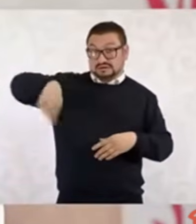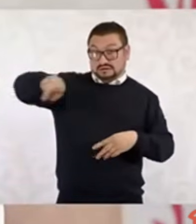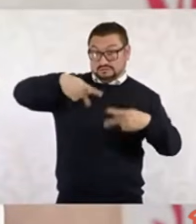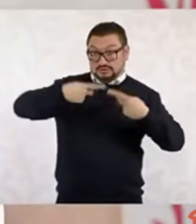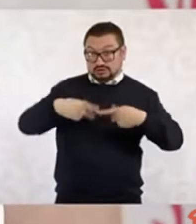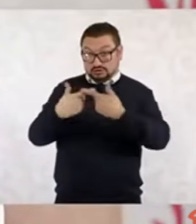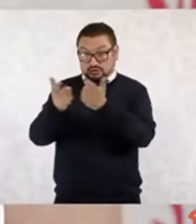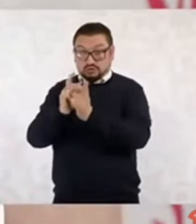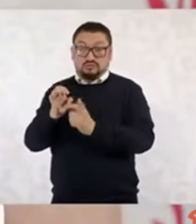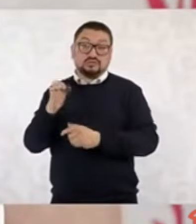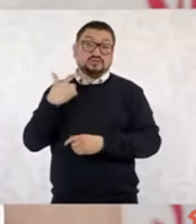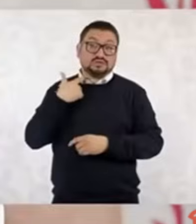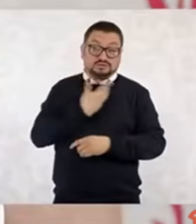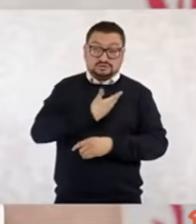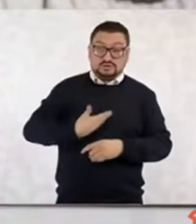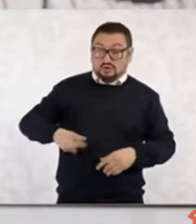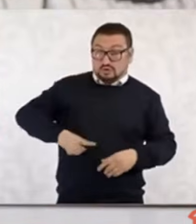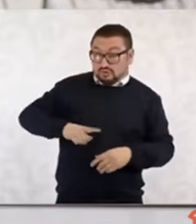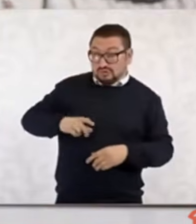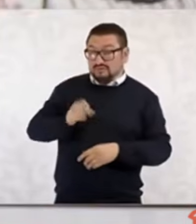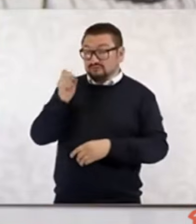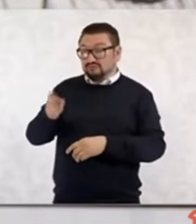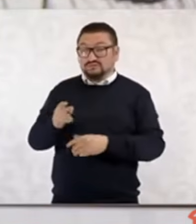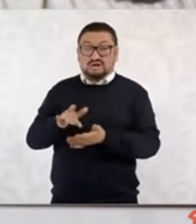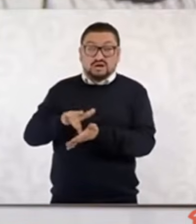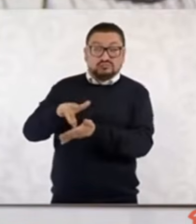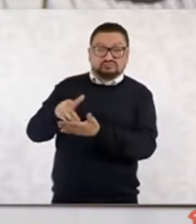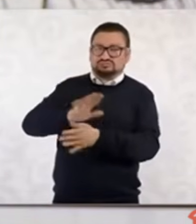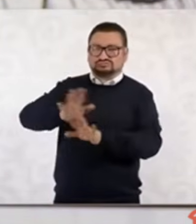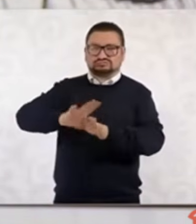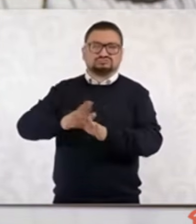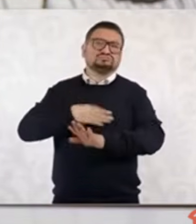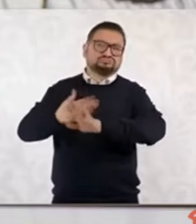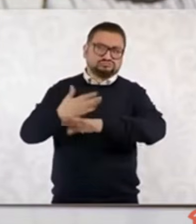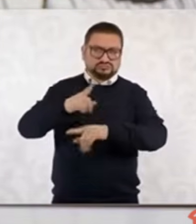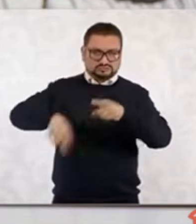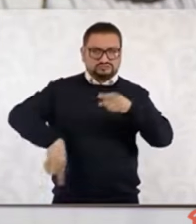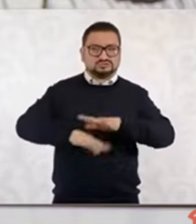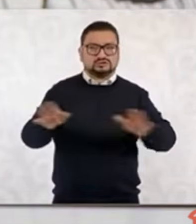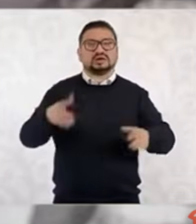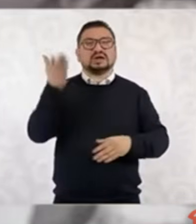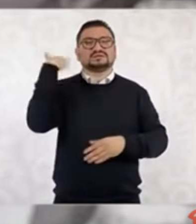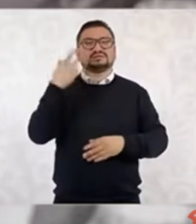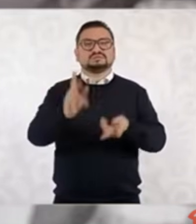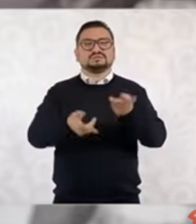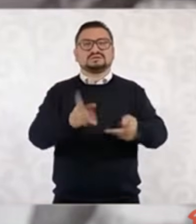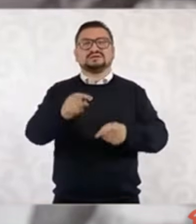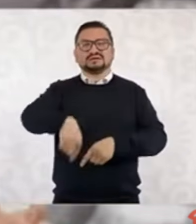los gobiernos. Aquí hemos platicado, fueron